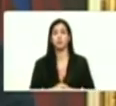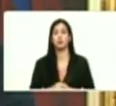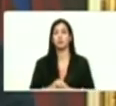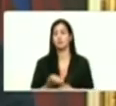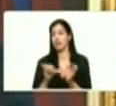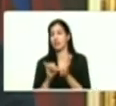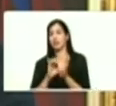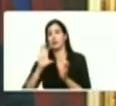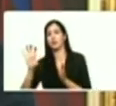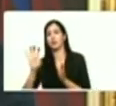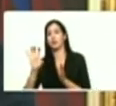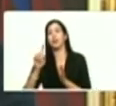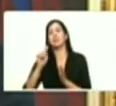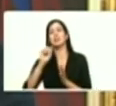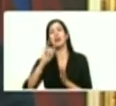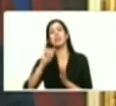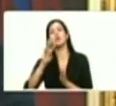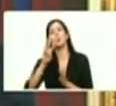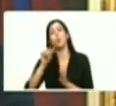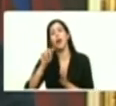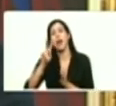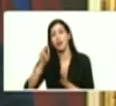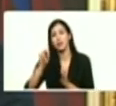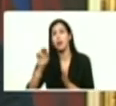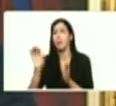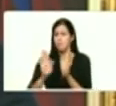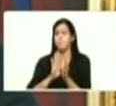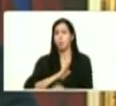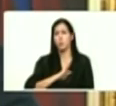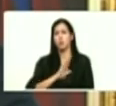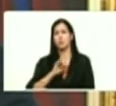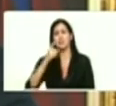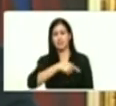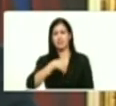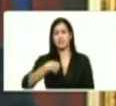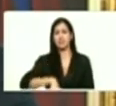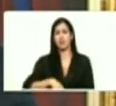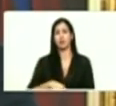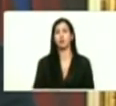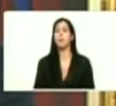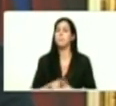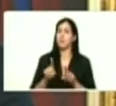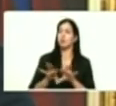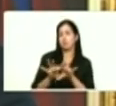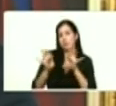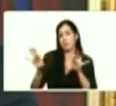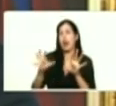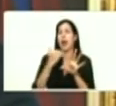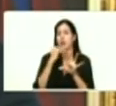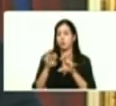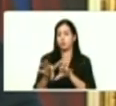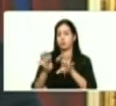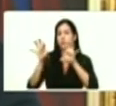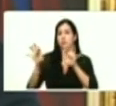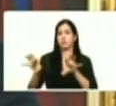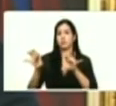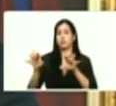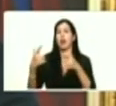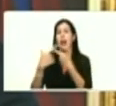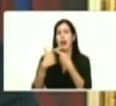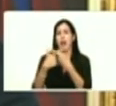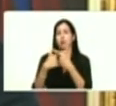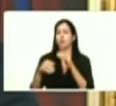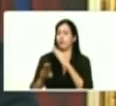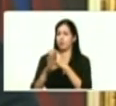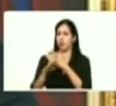que forma parte de China una sola China pero ustedes saben los conflictos que ha